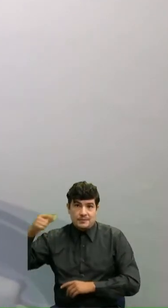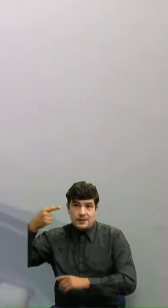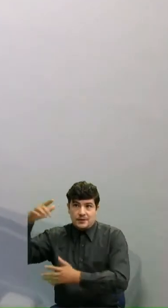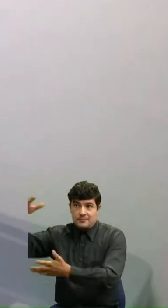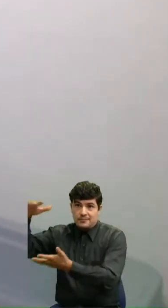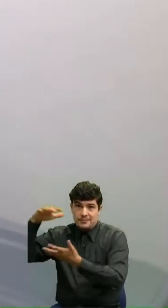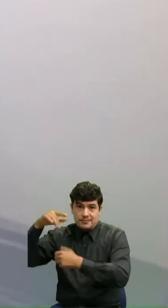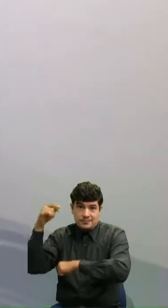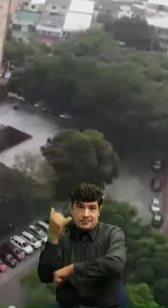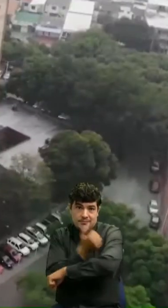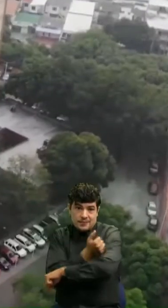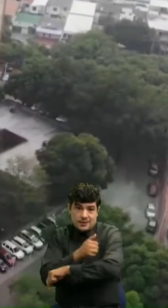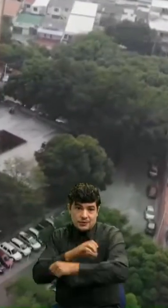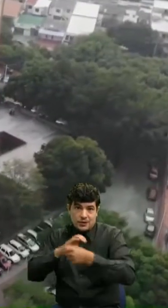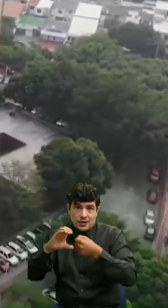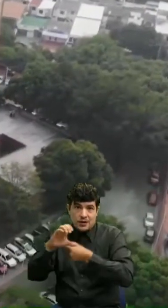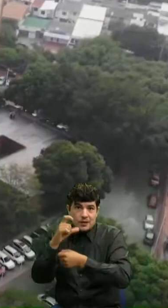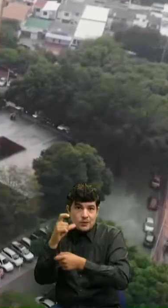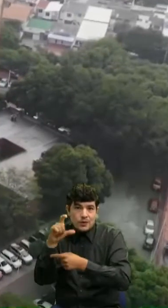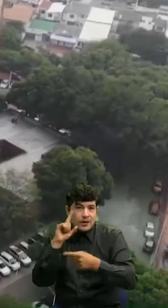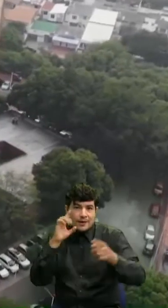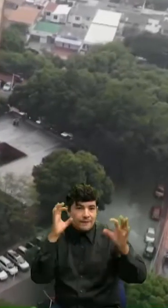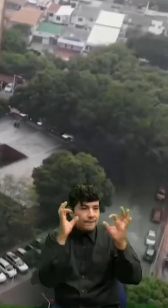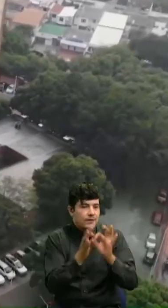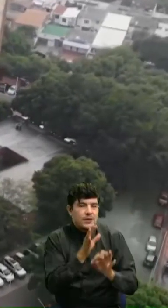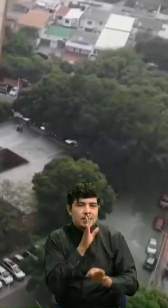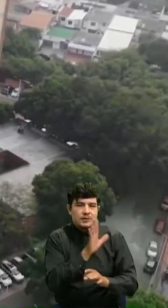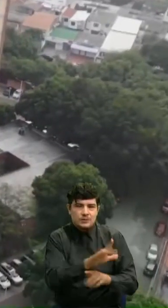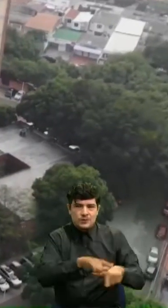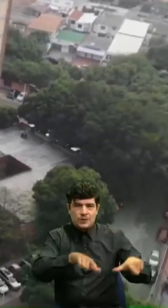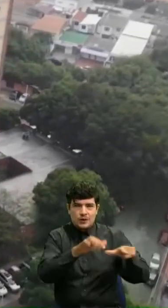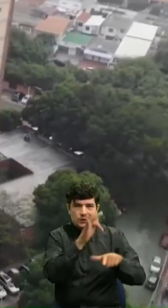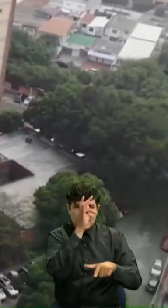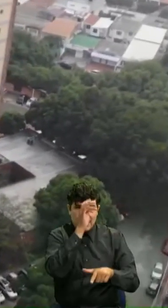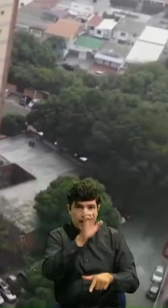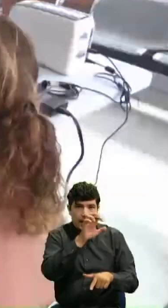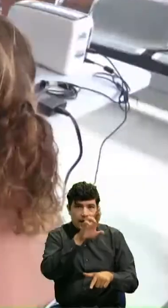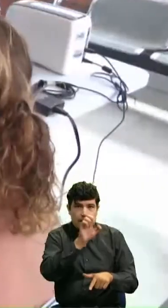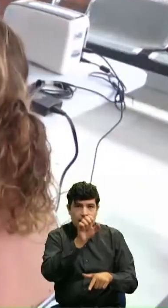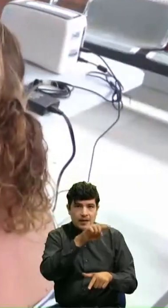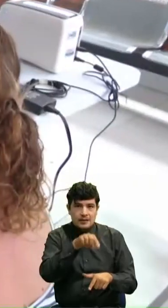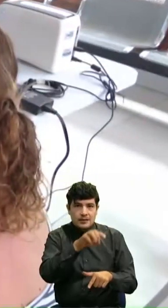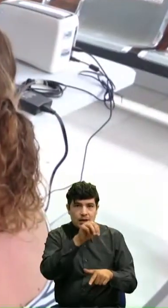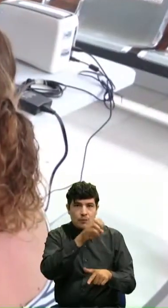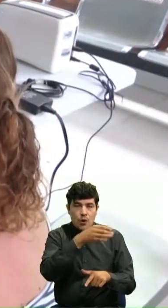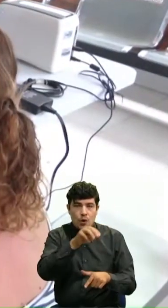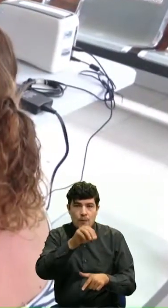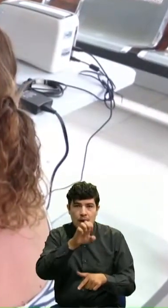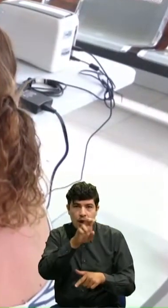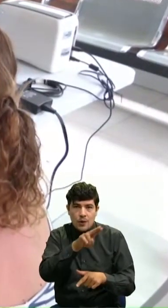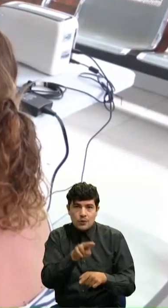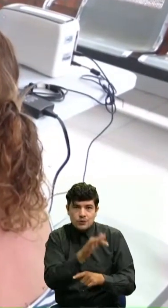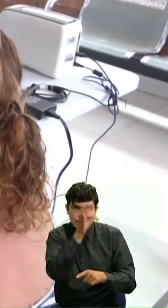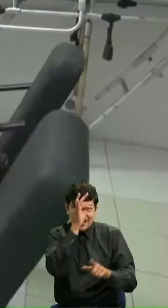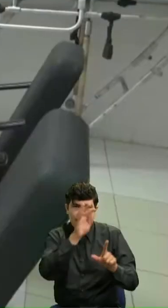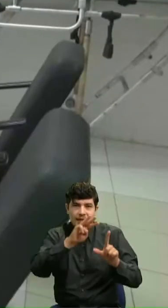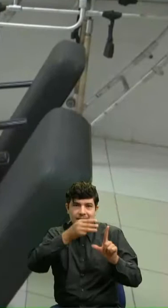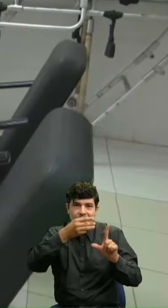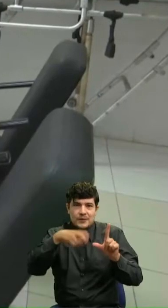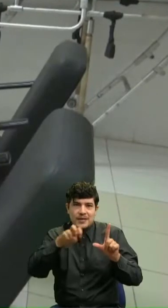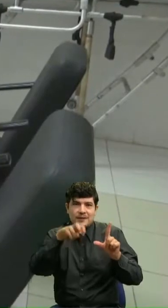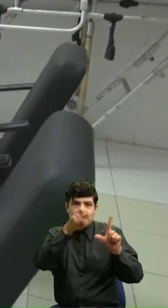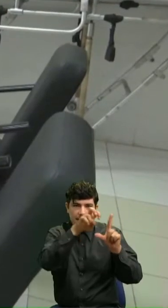la ciudad de cúcuta serán destinadas al hospital erasmo meoz y los centros asistenciales de tercer nivel además que ya se tiene todo listo